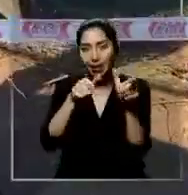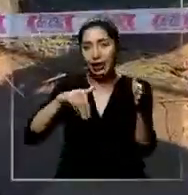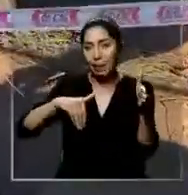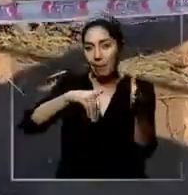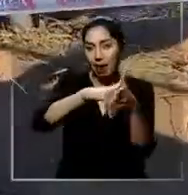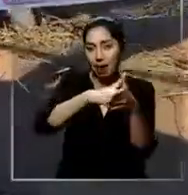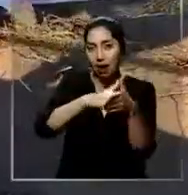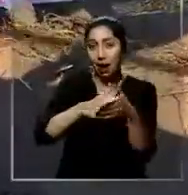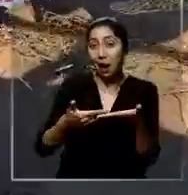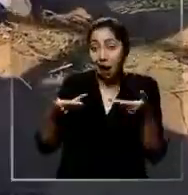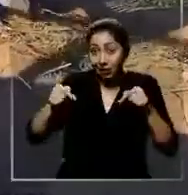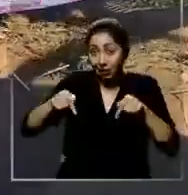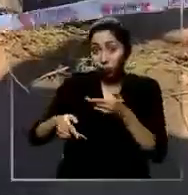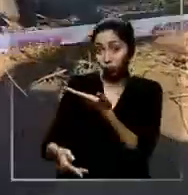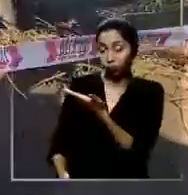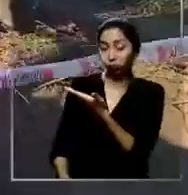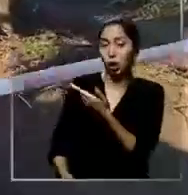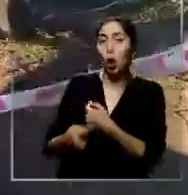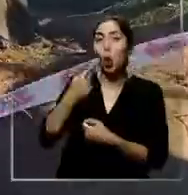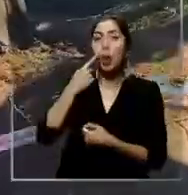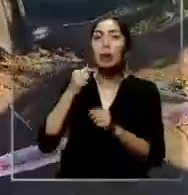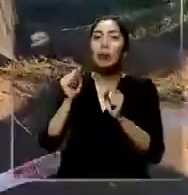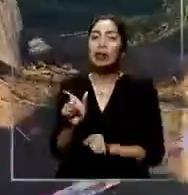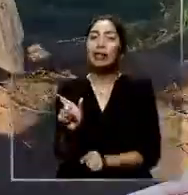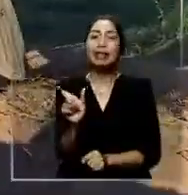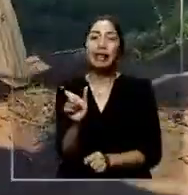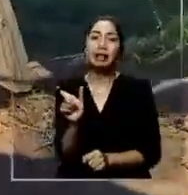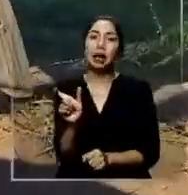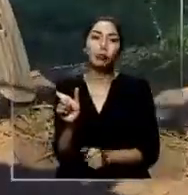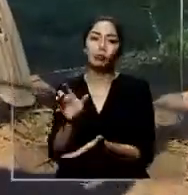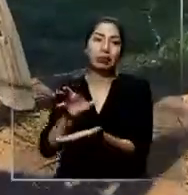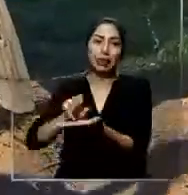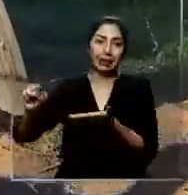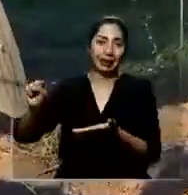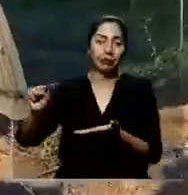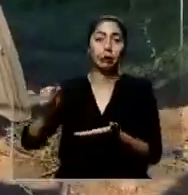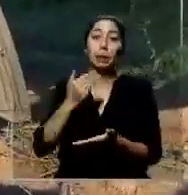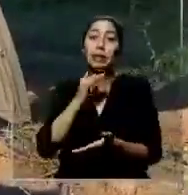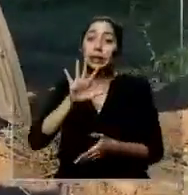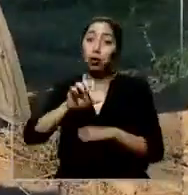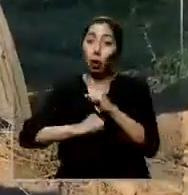caso, este chofer puede arriesgar la suspensión de licencia y hasta 5 años tras las rejas.